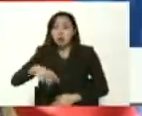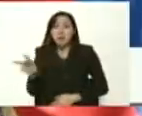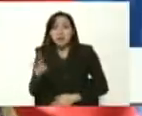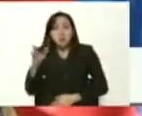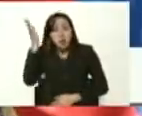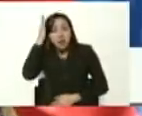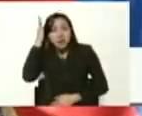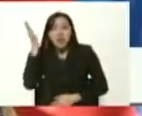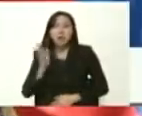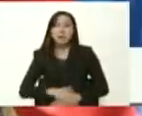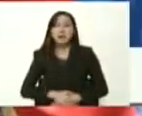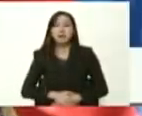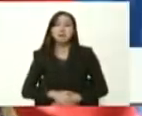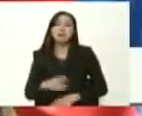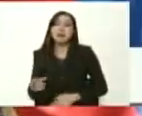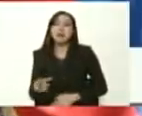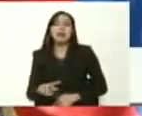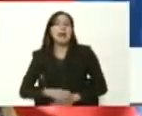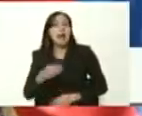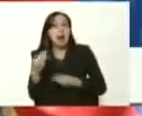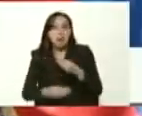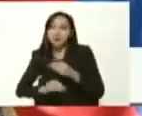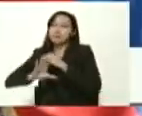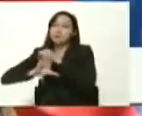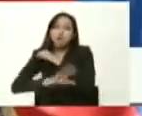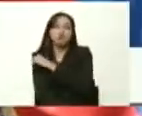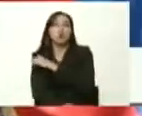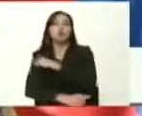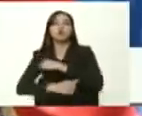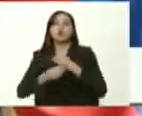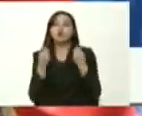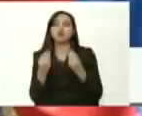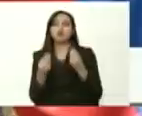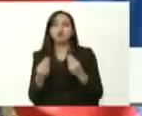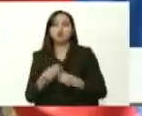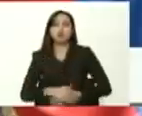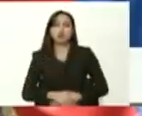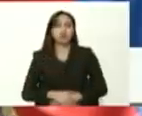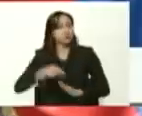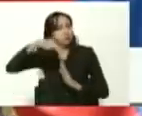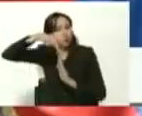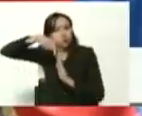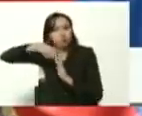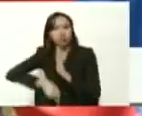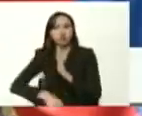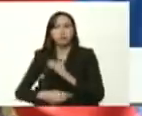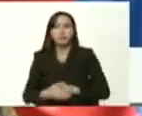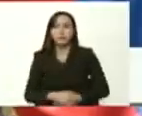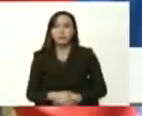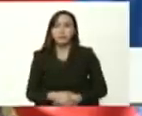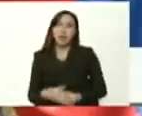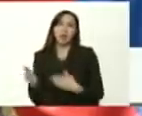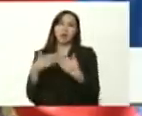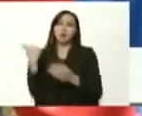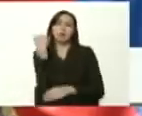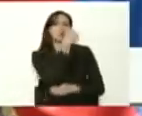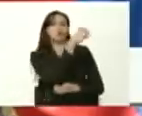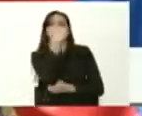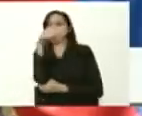venezolana, más bien cabalgan en la corrupción, se hunden en la misma sin importar